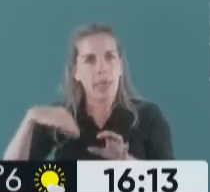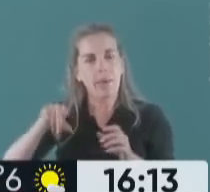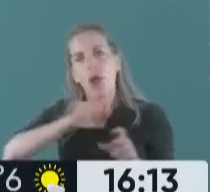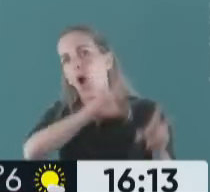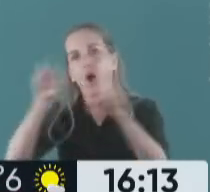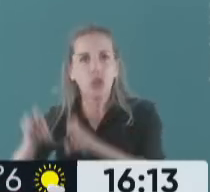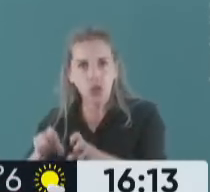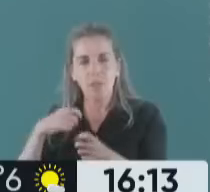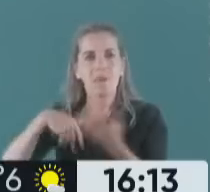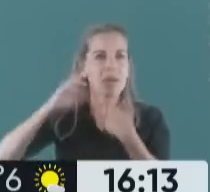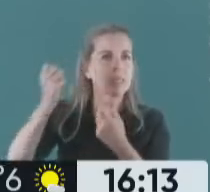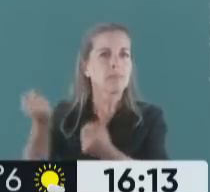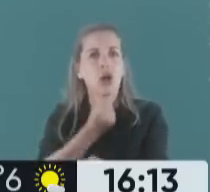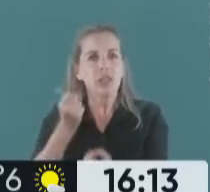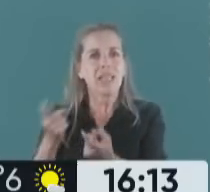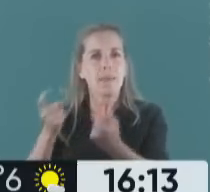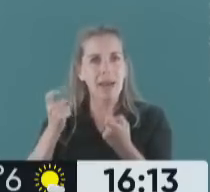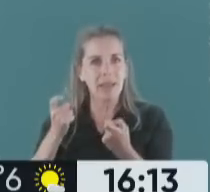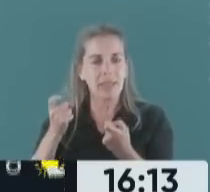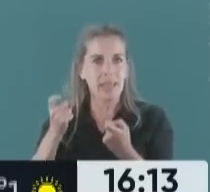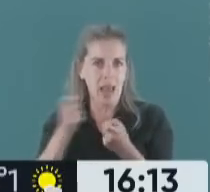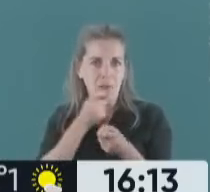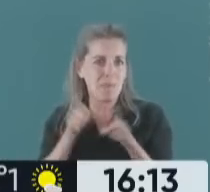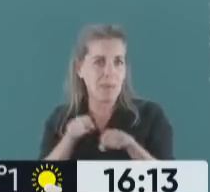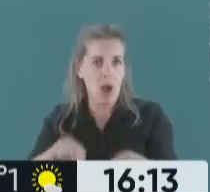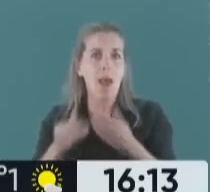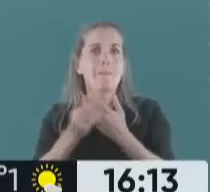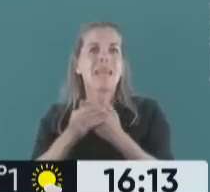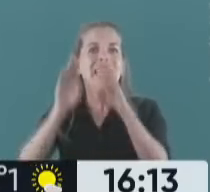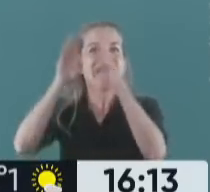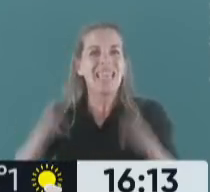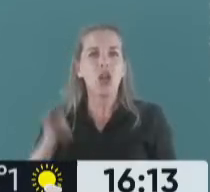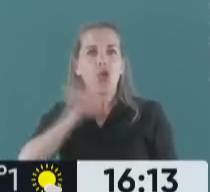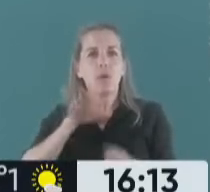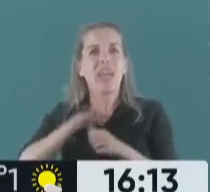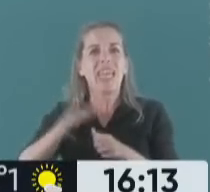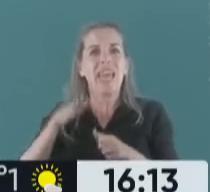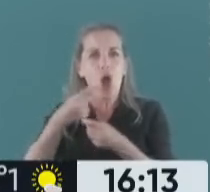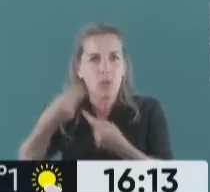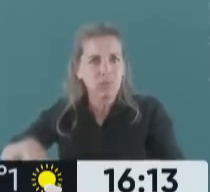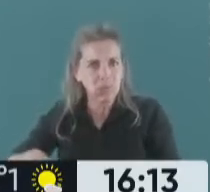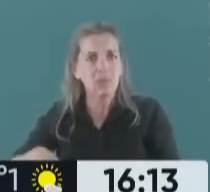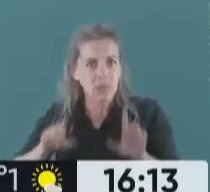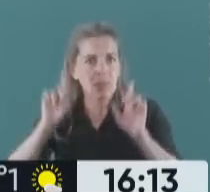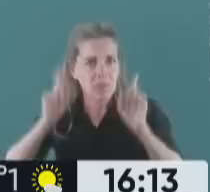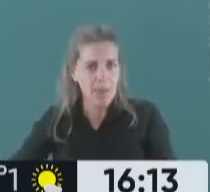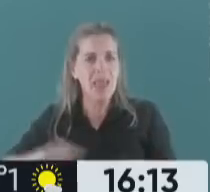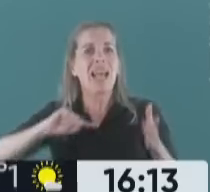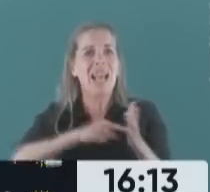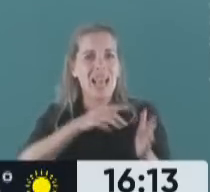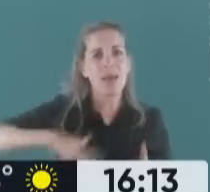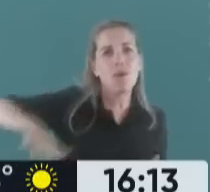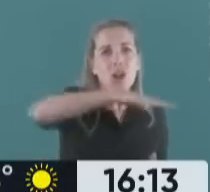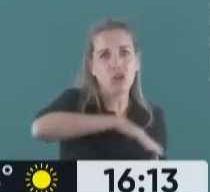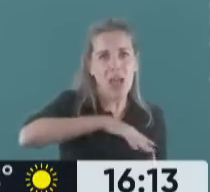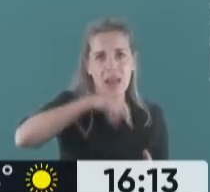efectivamente son los que en este momento maneja el Ministerio de Mujeres, Género e Igualdad, incluso en la Ciudad de Buenos Aires, porque como la Ciudad de Buenos Aires no tiene ninguna